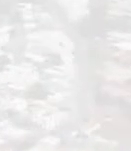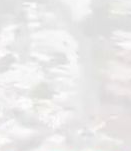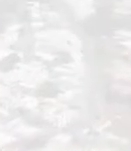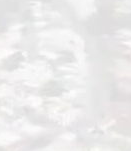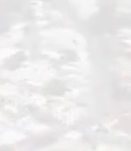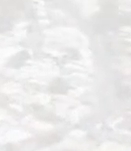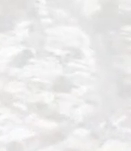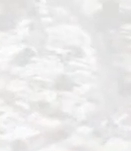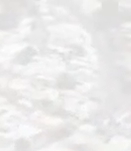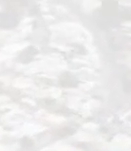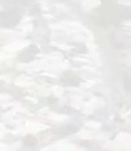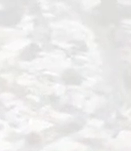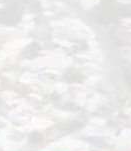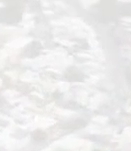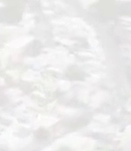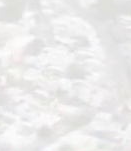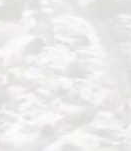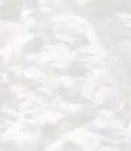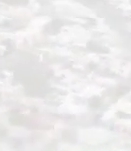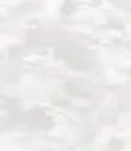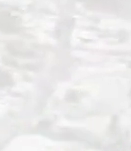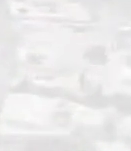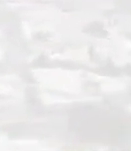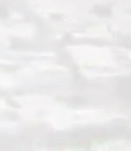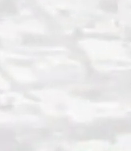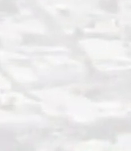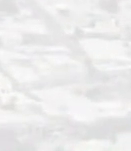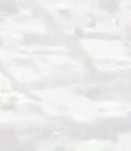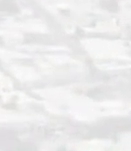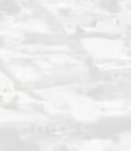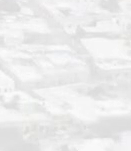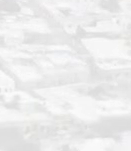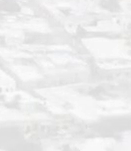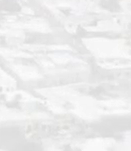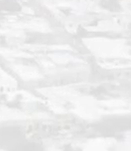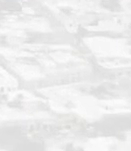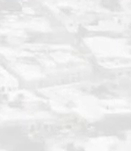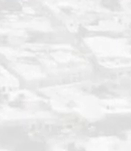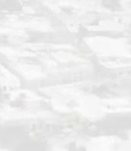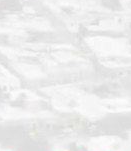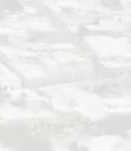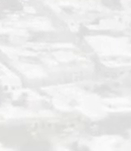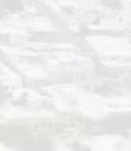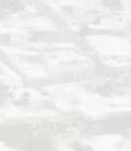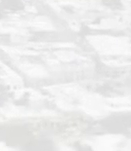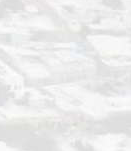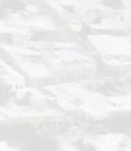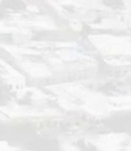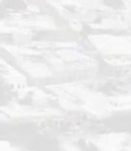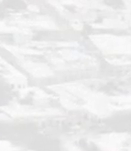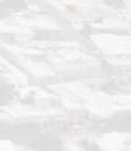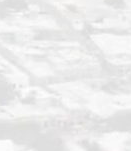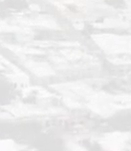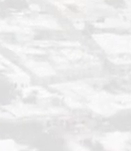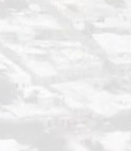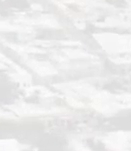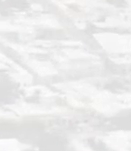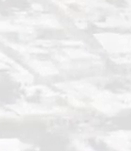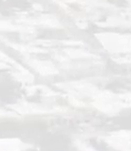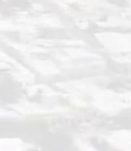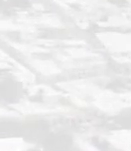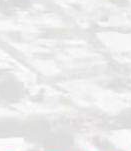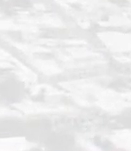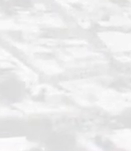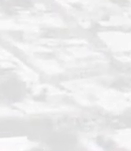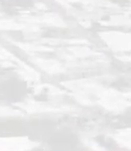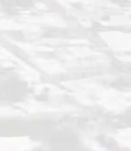cuidado de energía, de la industria para la casa. A partir de las 5 de la tarde, más de 26 empresas, más